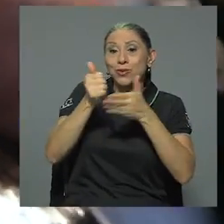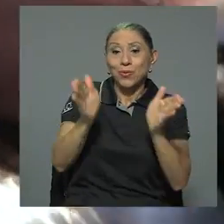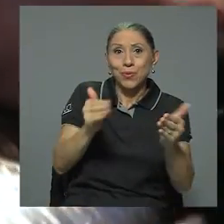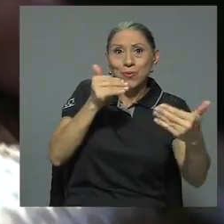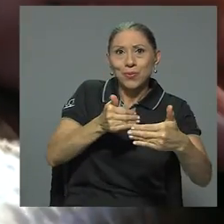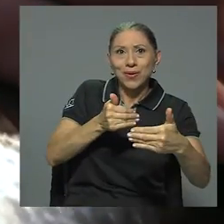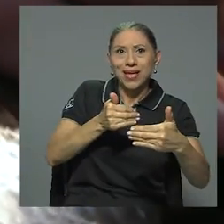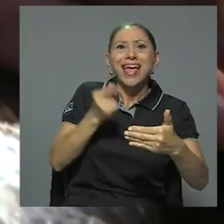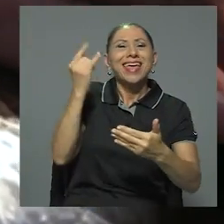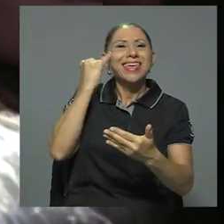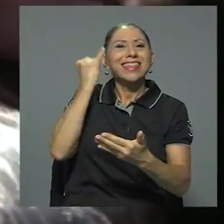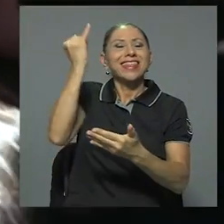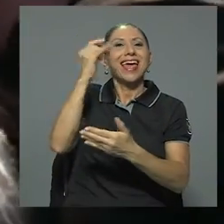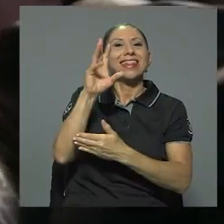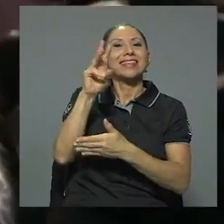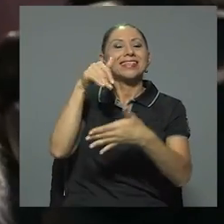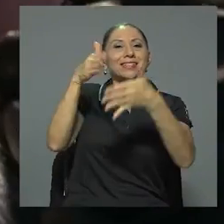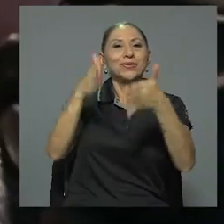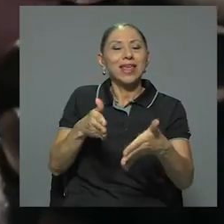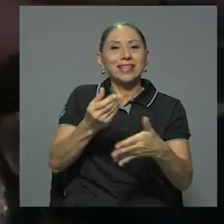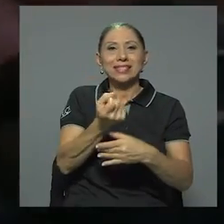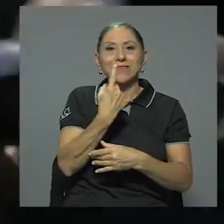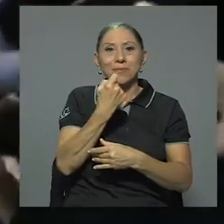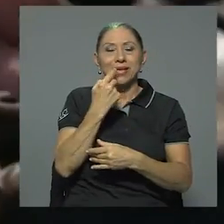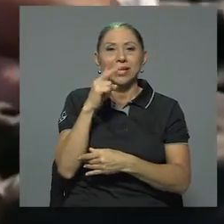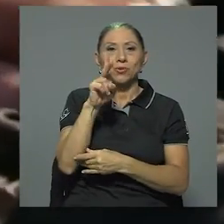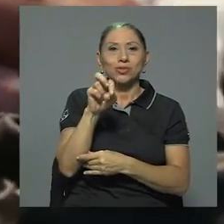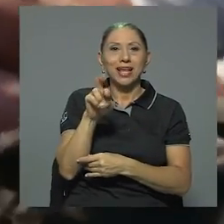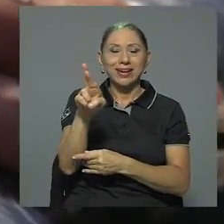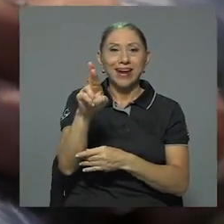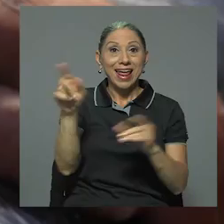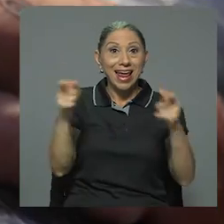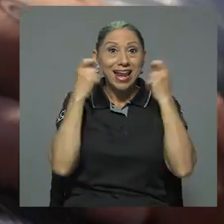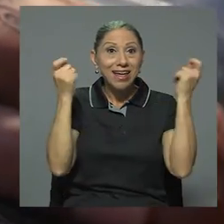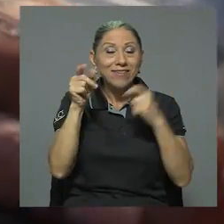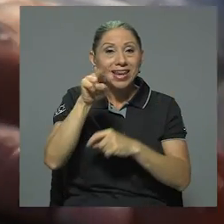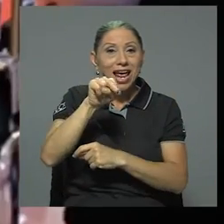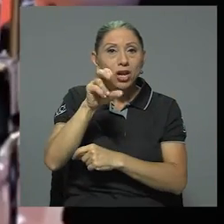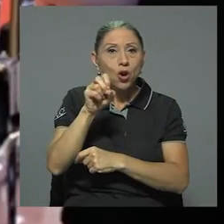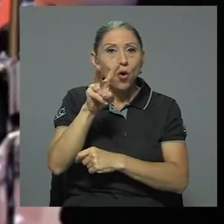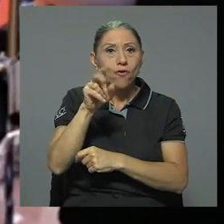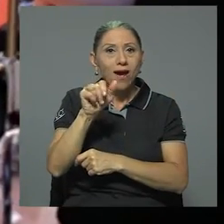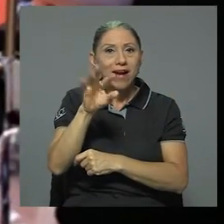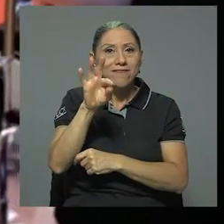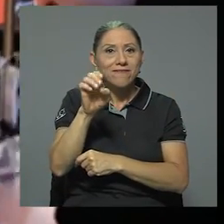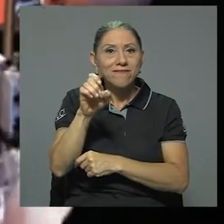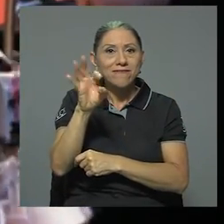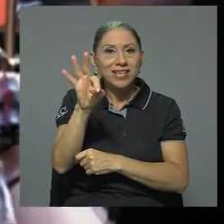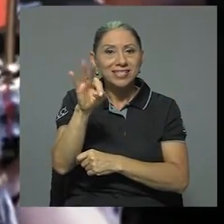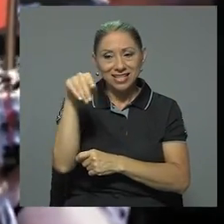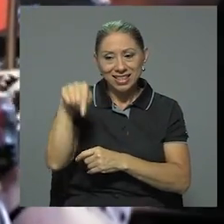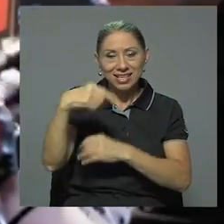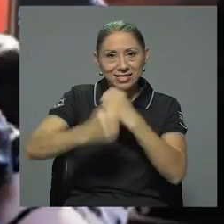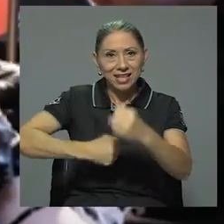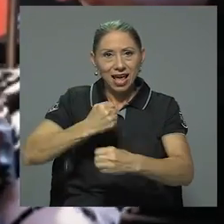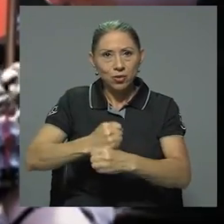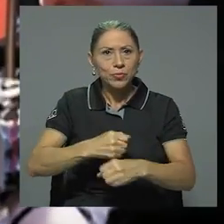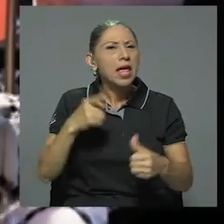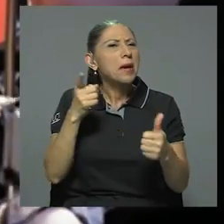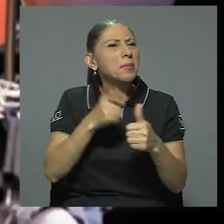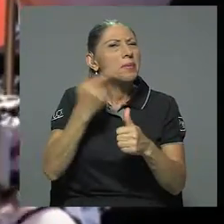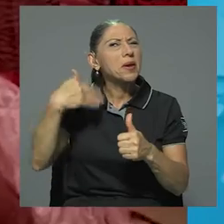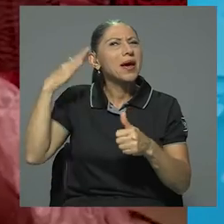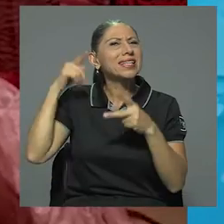estudiantes de farmacia de la UCR en la Feria de la Innovación NovaFest de este año. Al inicio, la idea era solo